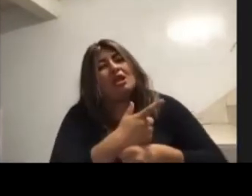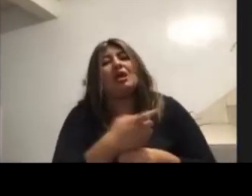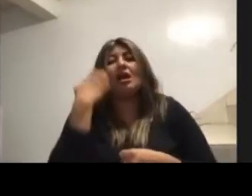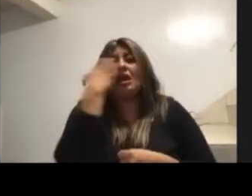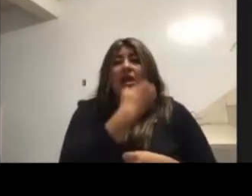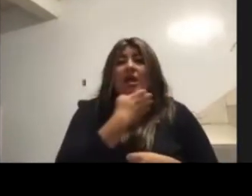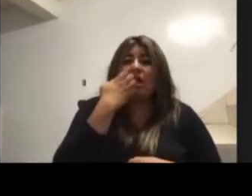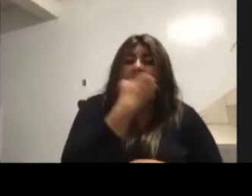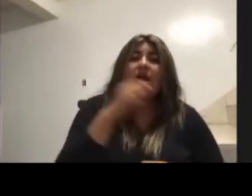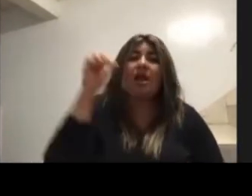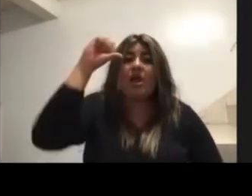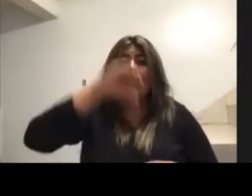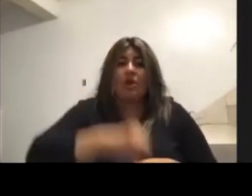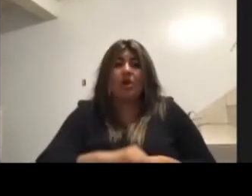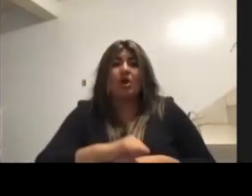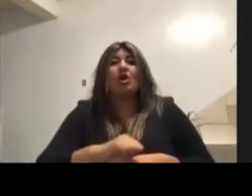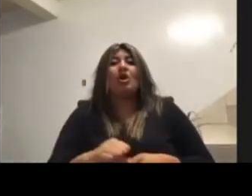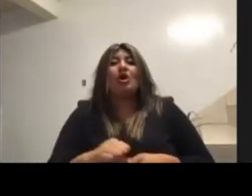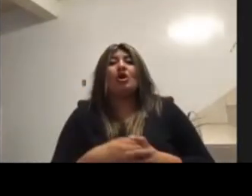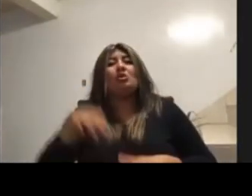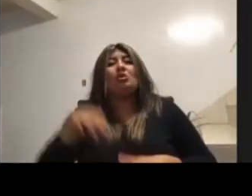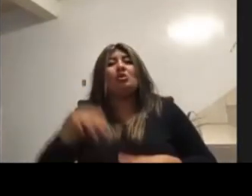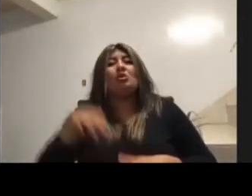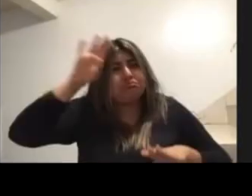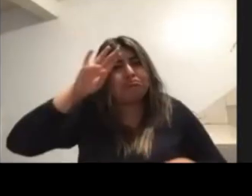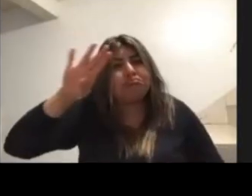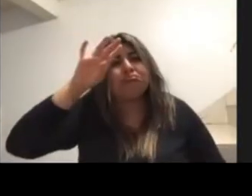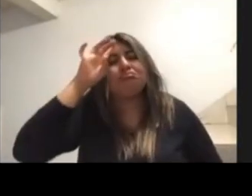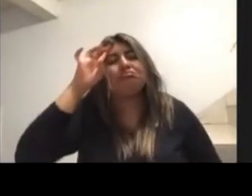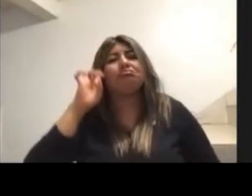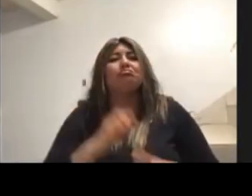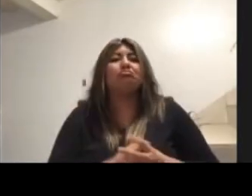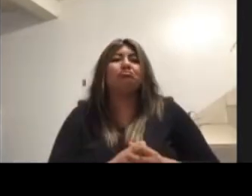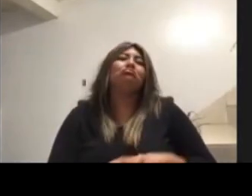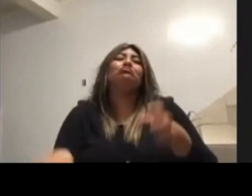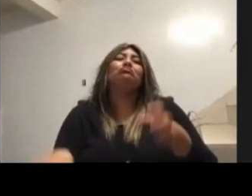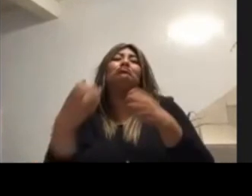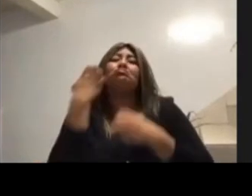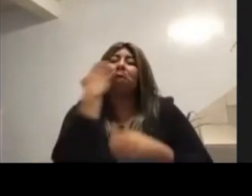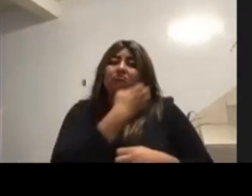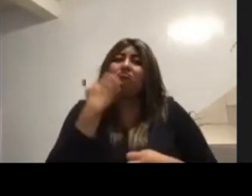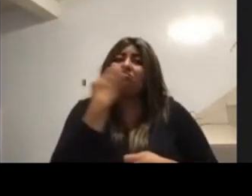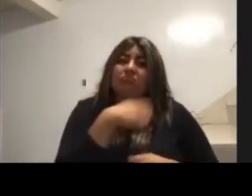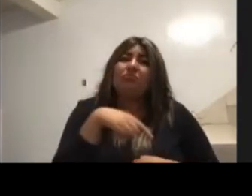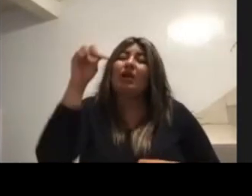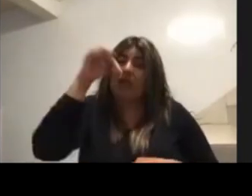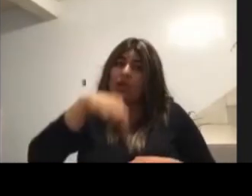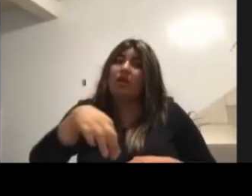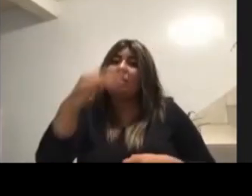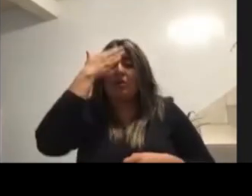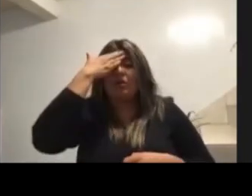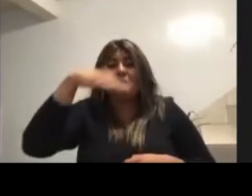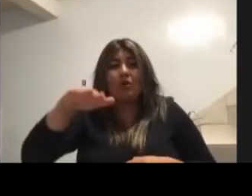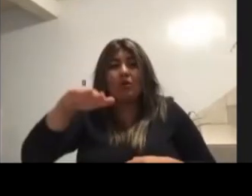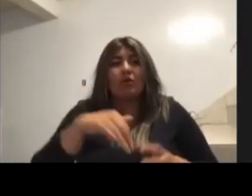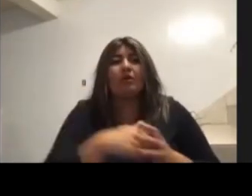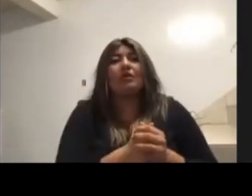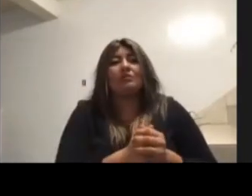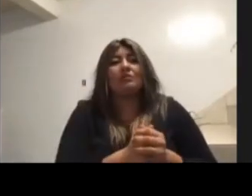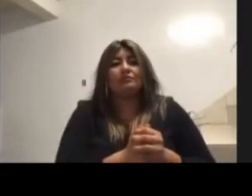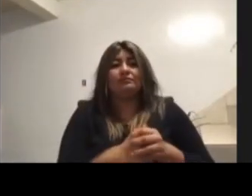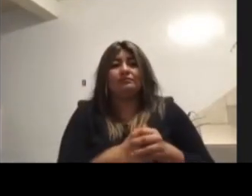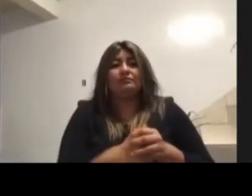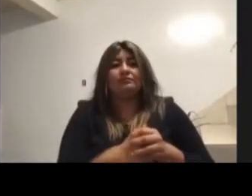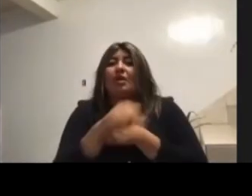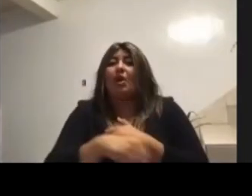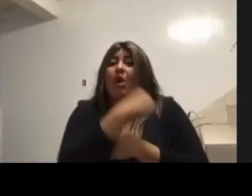las escuelas de educación especial lo han entendido mejor que las escuelas de educación indígena. Entonces, ahí hay otro problema. Entonces, si a